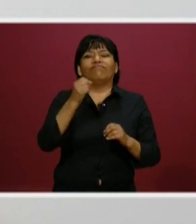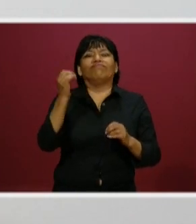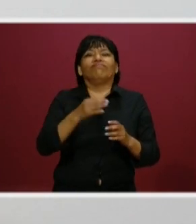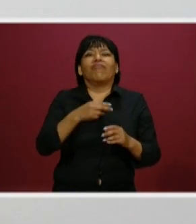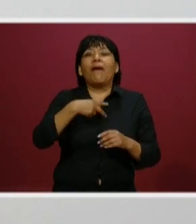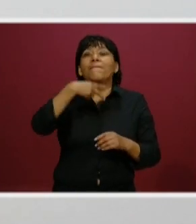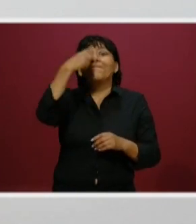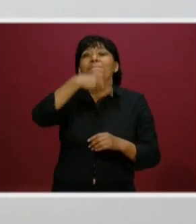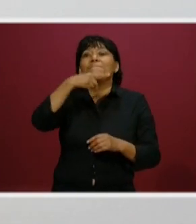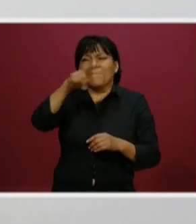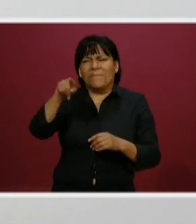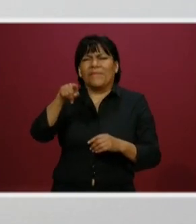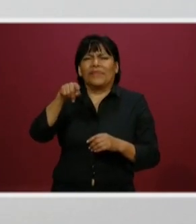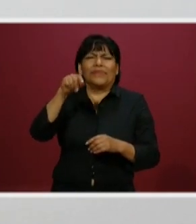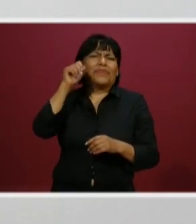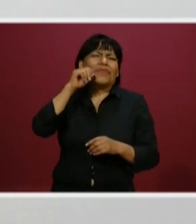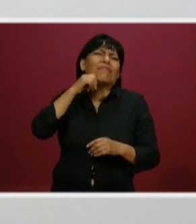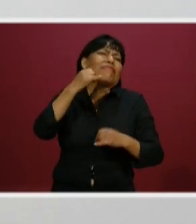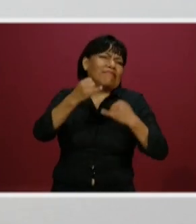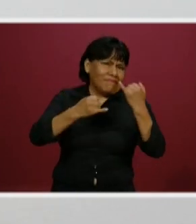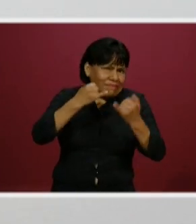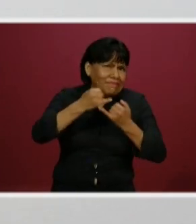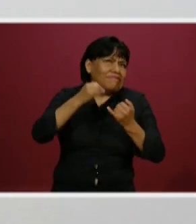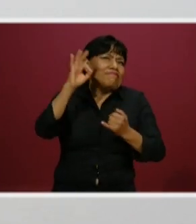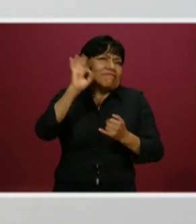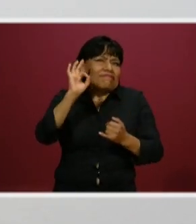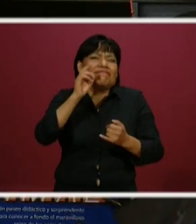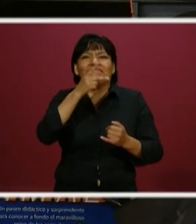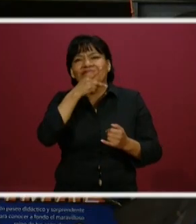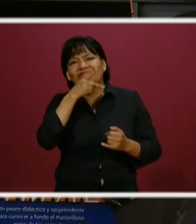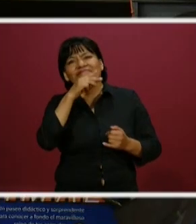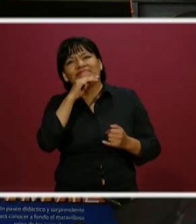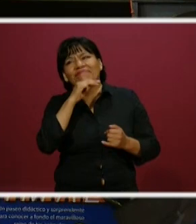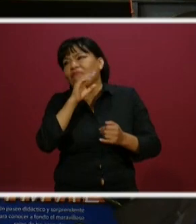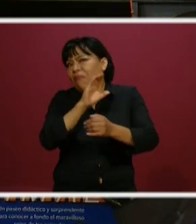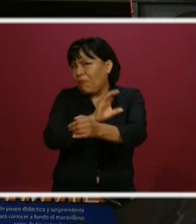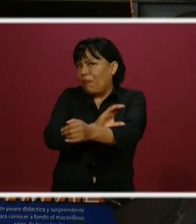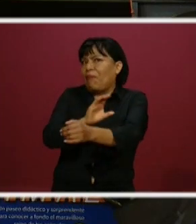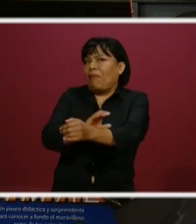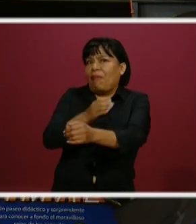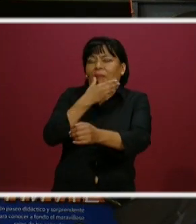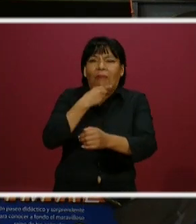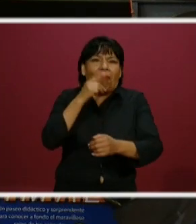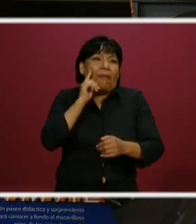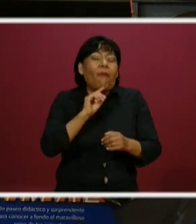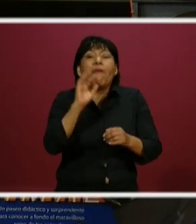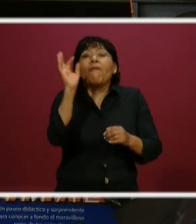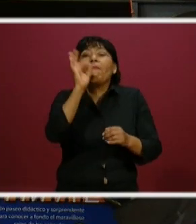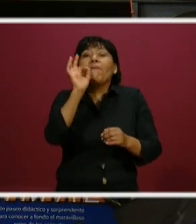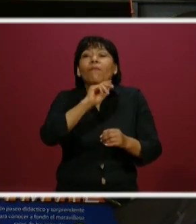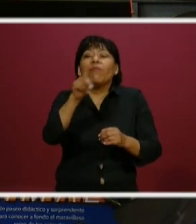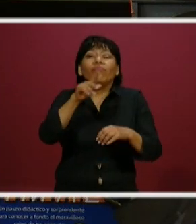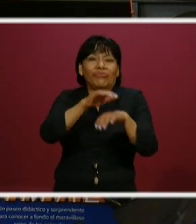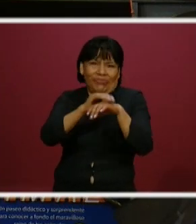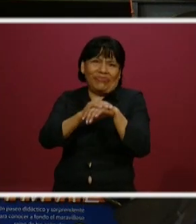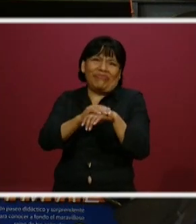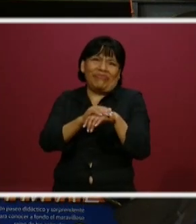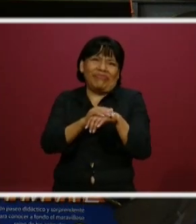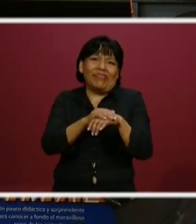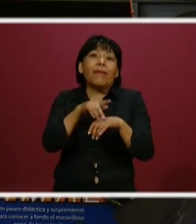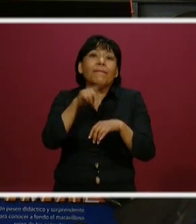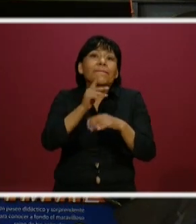muy común y que tú lo has jugado con tus papis con tus compañeros o incluso también con tus amiguitos